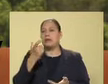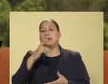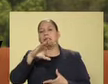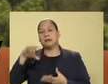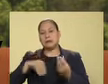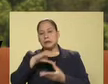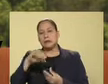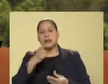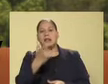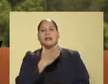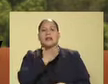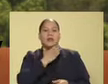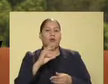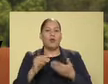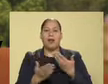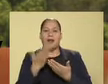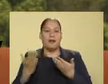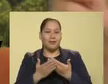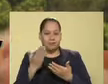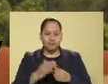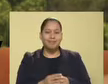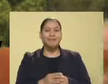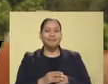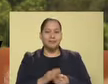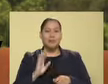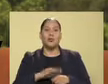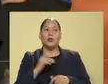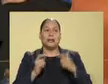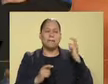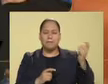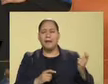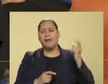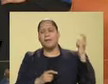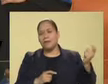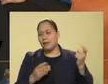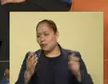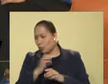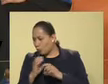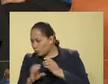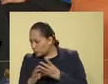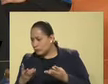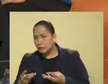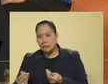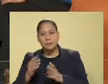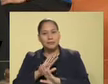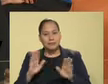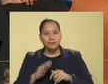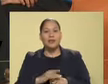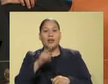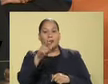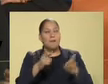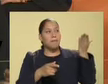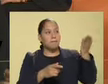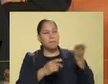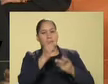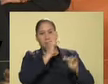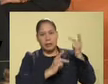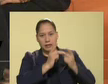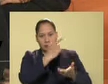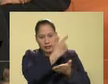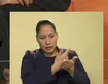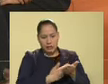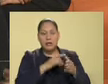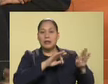finanzas públicas. No te alcanza como pagar porque ya tenés que estar pagando. Entonces, ¿qué debemos de hacer antes de pedir un crédito de nómina? Como lo he